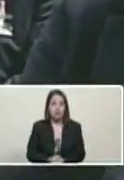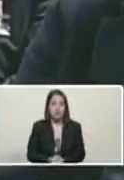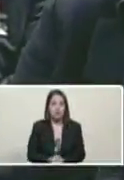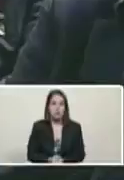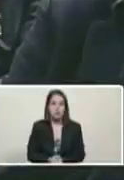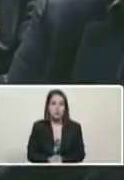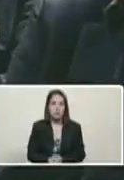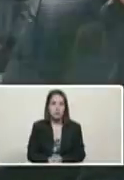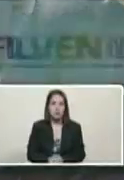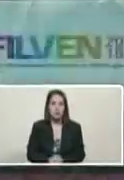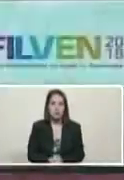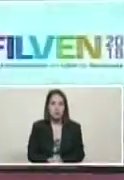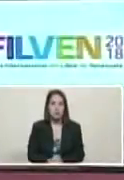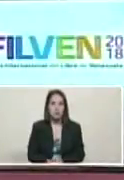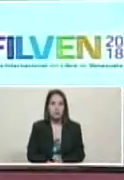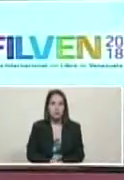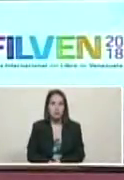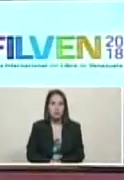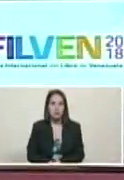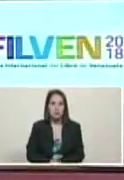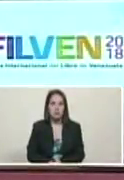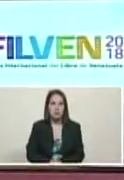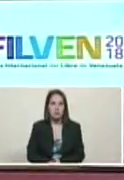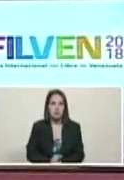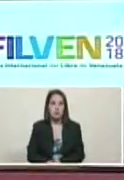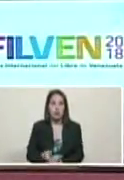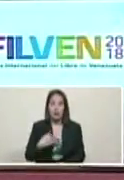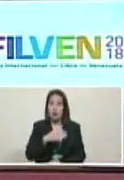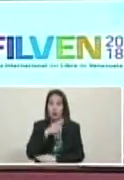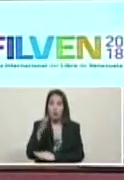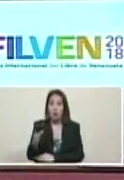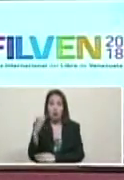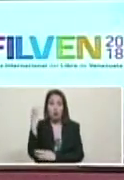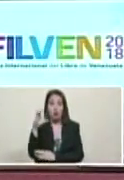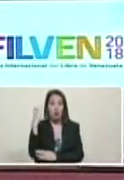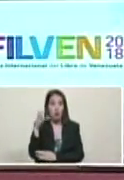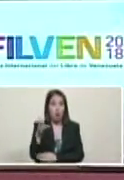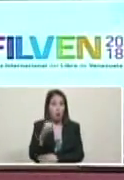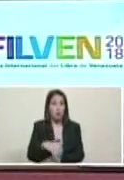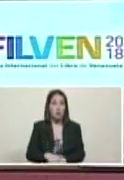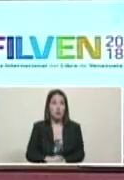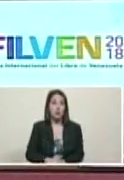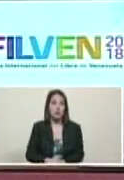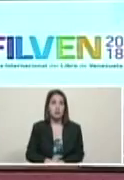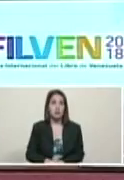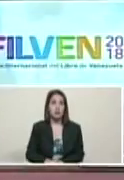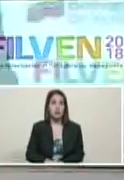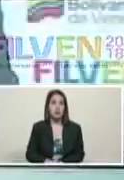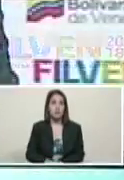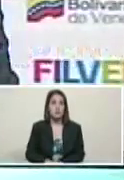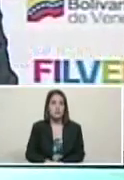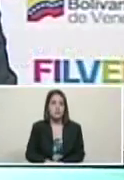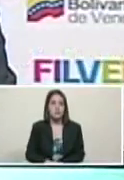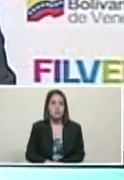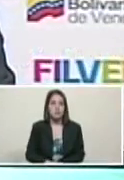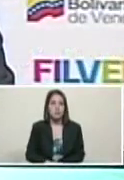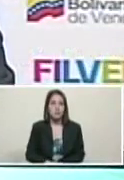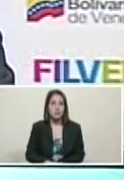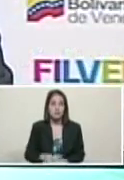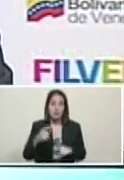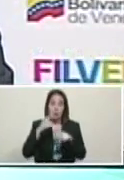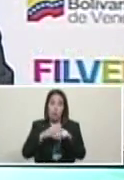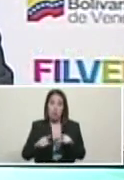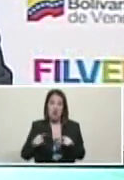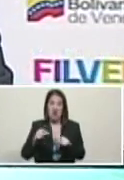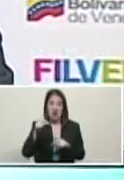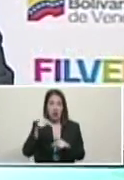Vayan hacia su destino en Colombia. Vayan hacia su destino. Pero aquel